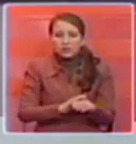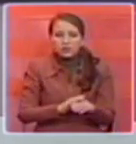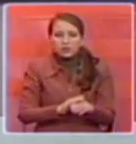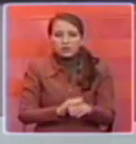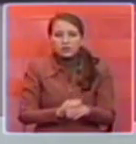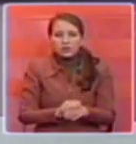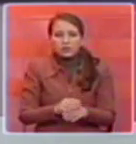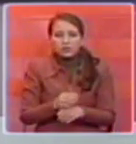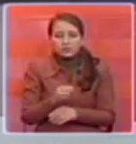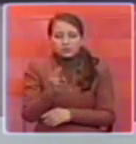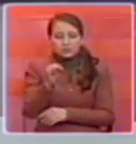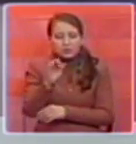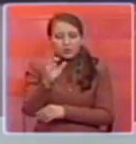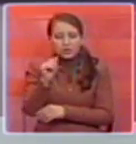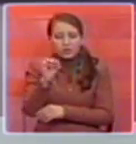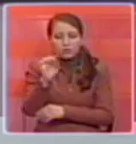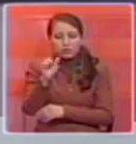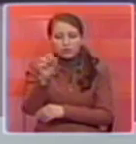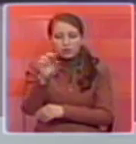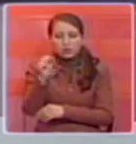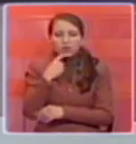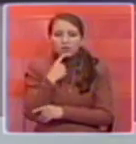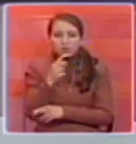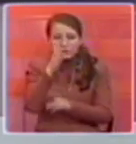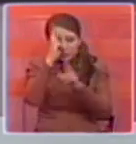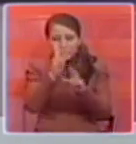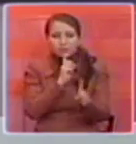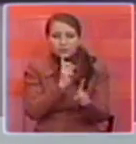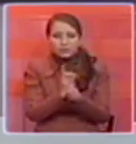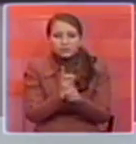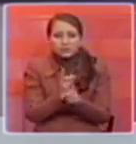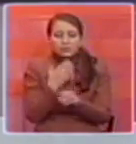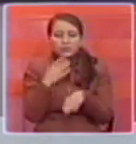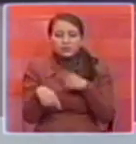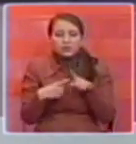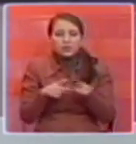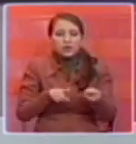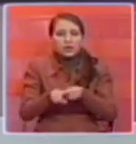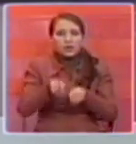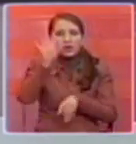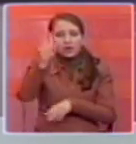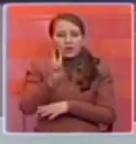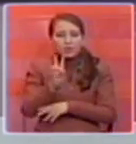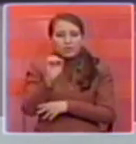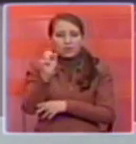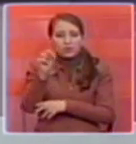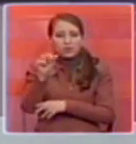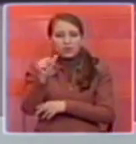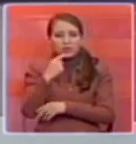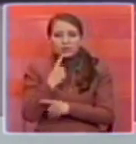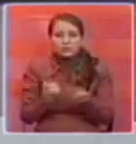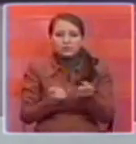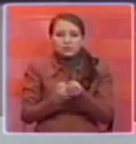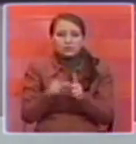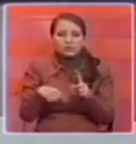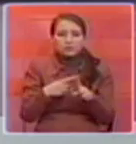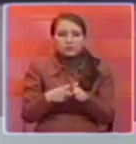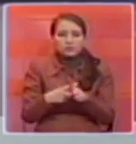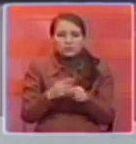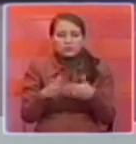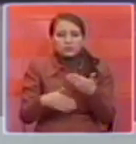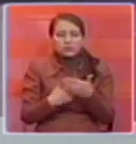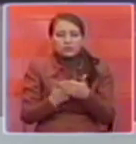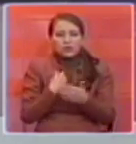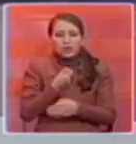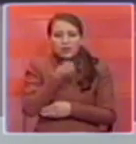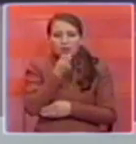metabolito endógeno. La maratonista reconoció que la prueba se le hicieron en la maratón de Viena y que le atribuye a los anticonceptivos